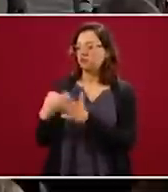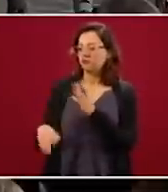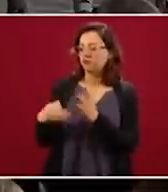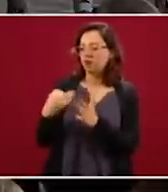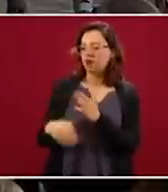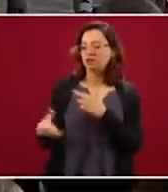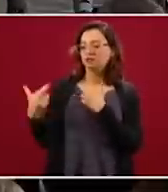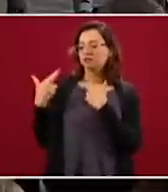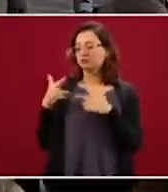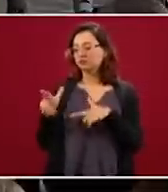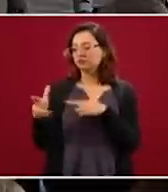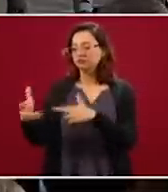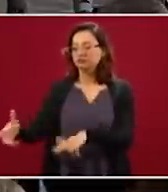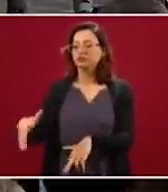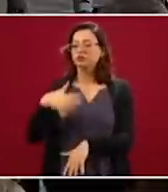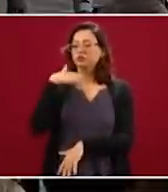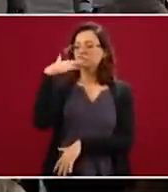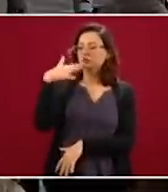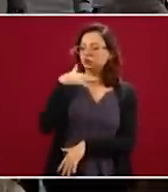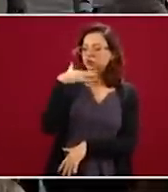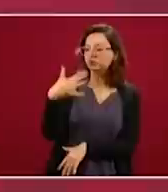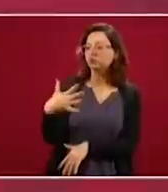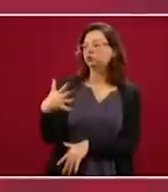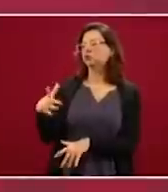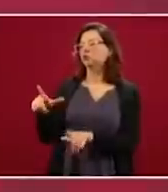desembocaduras de ríos, de lagunas,